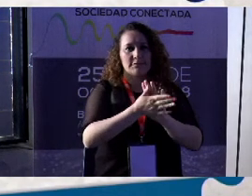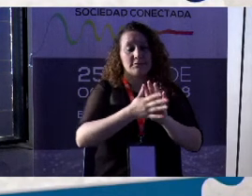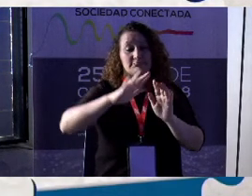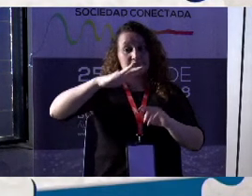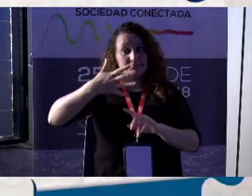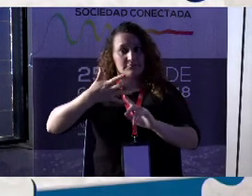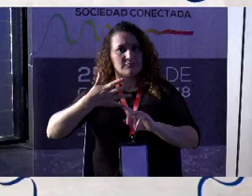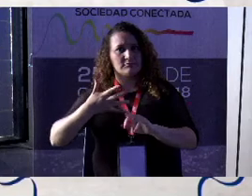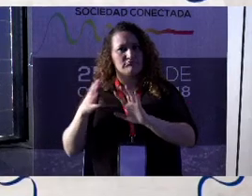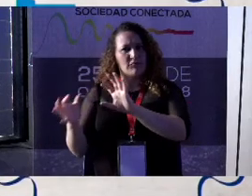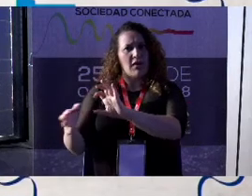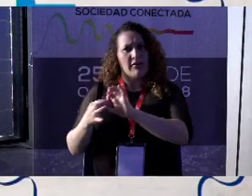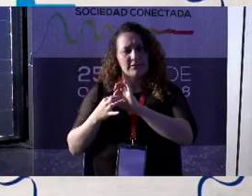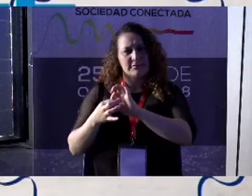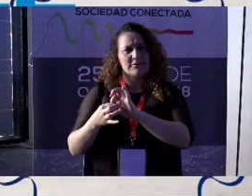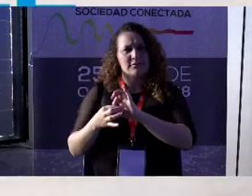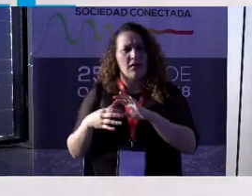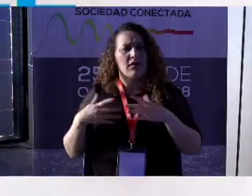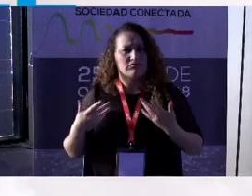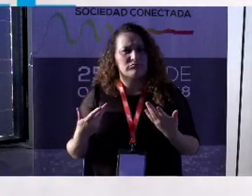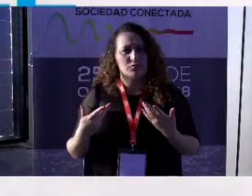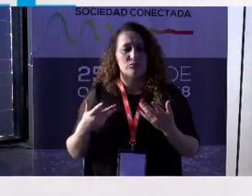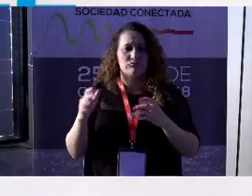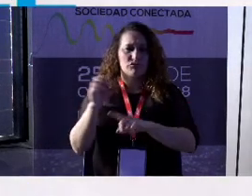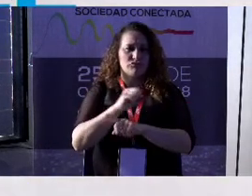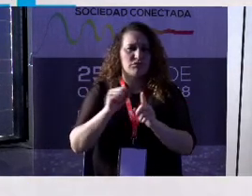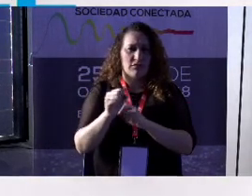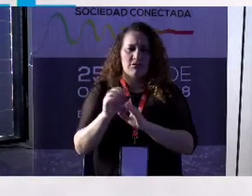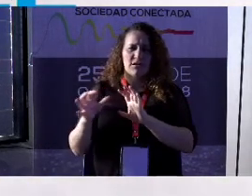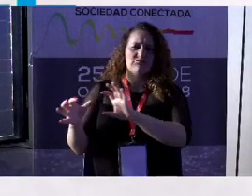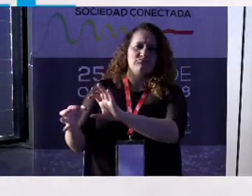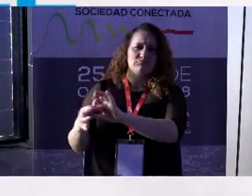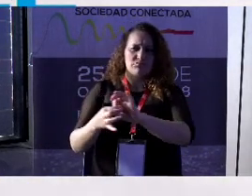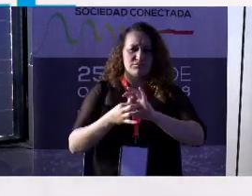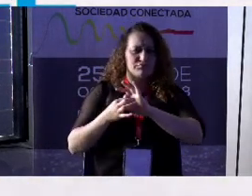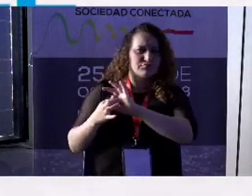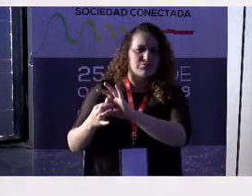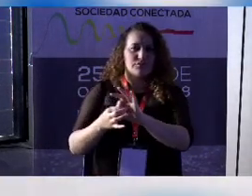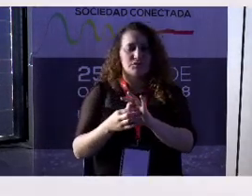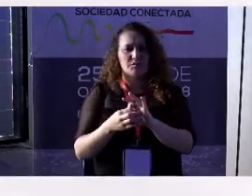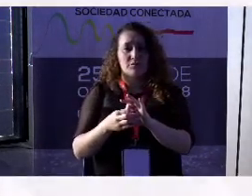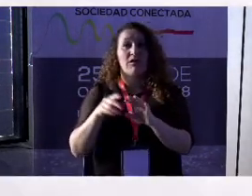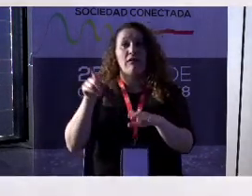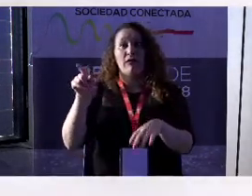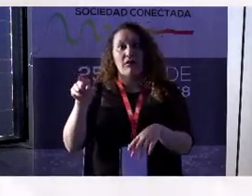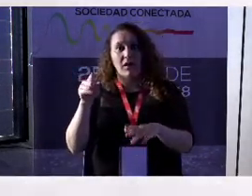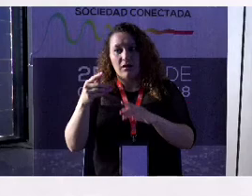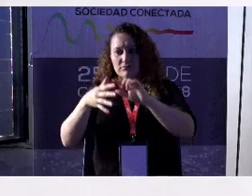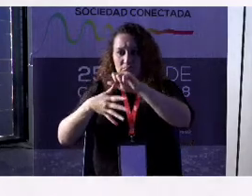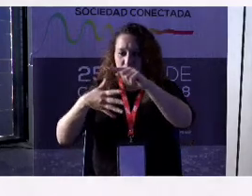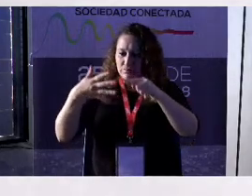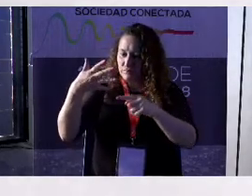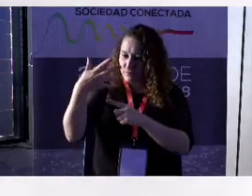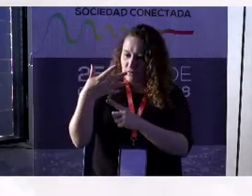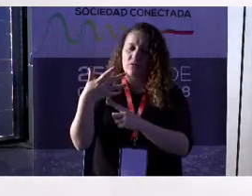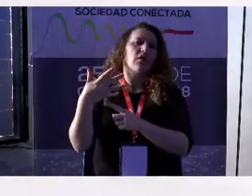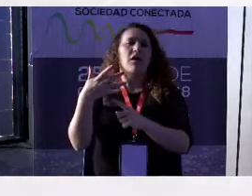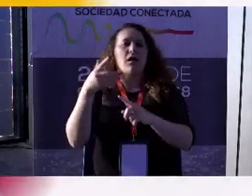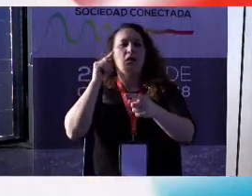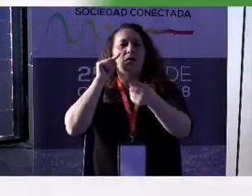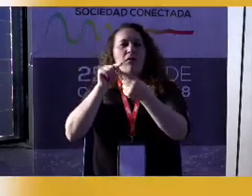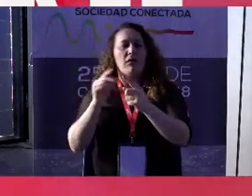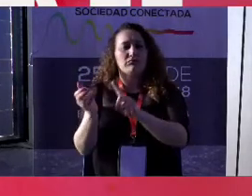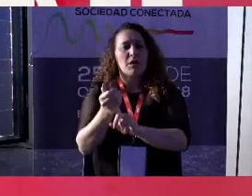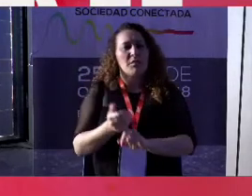y para conseguirlo se Proponen los ods los objetivos de desarrollo sostenible que son los